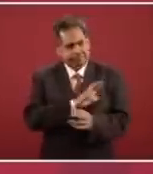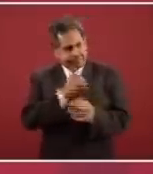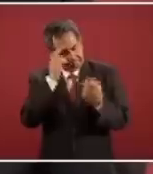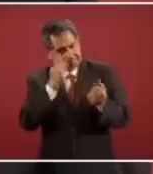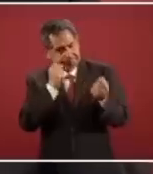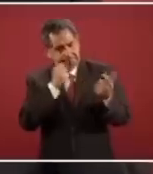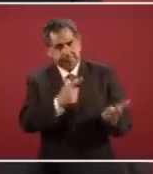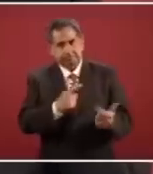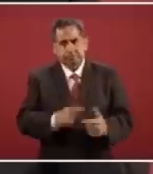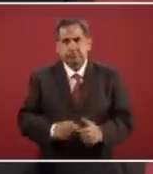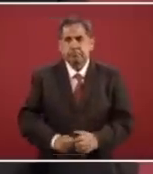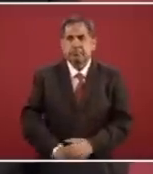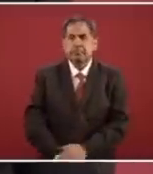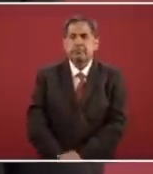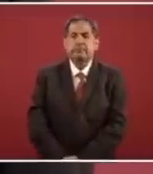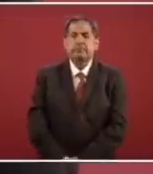reconocerlo,